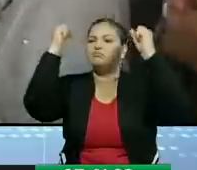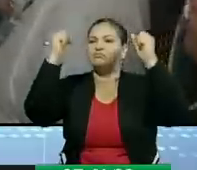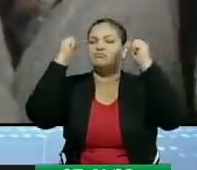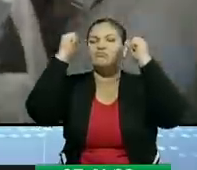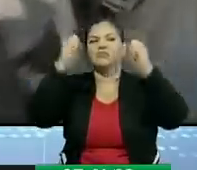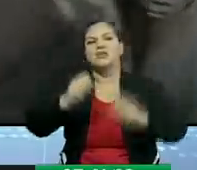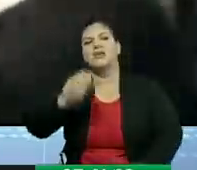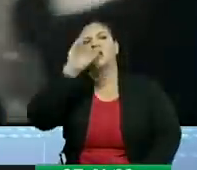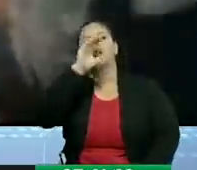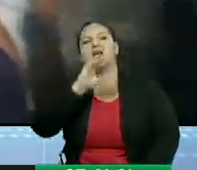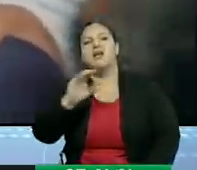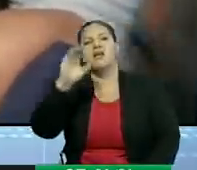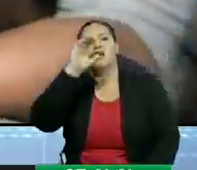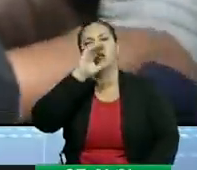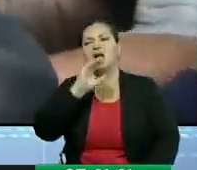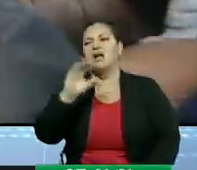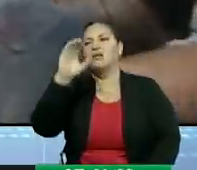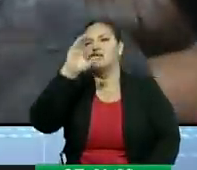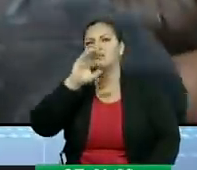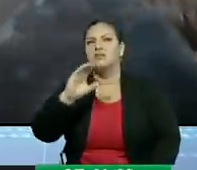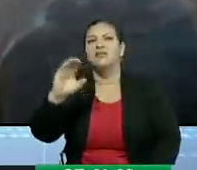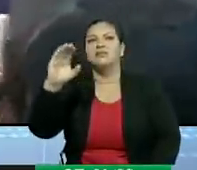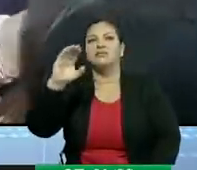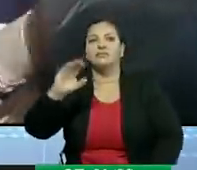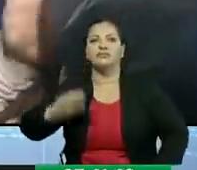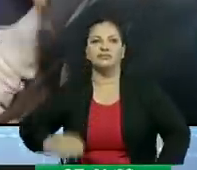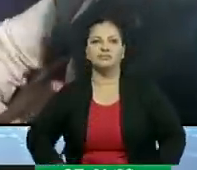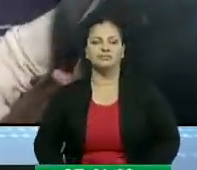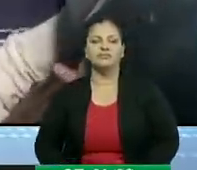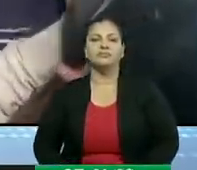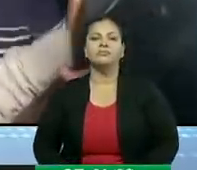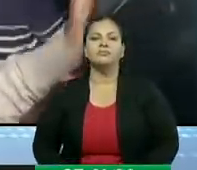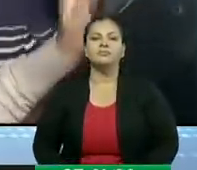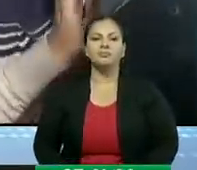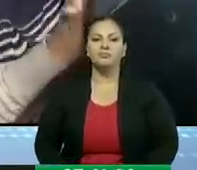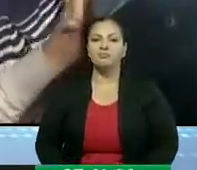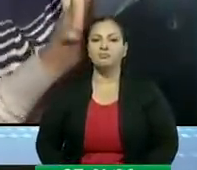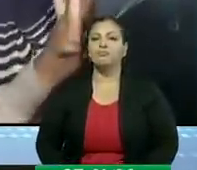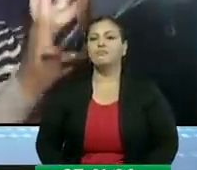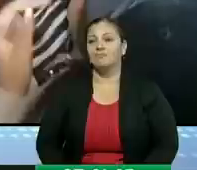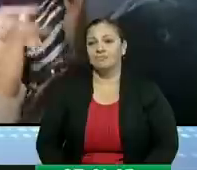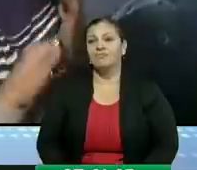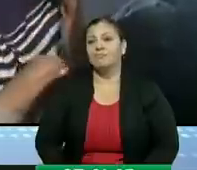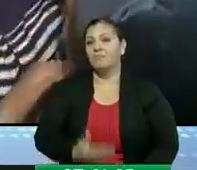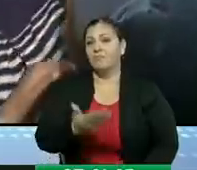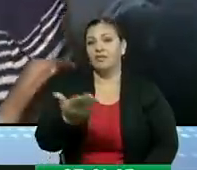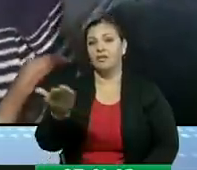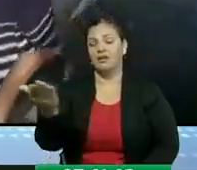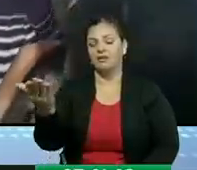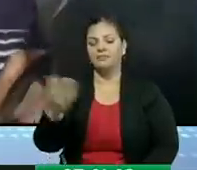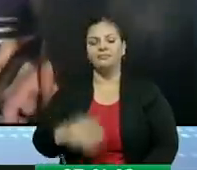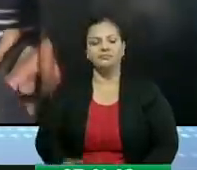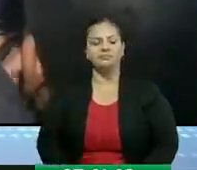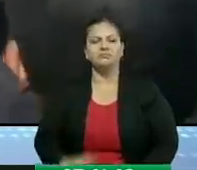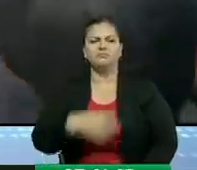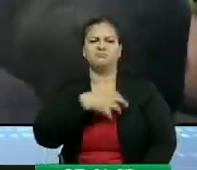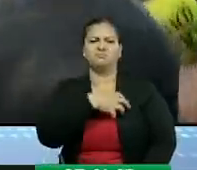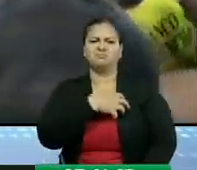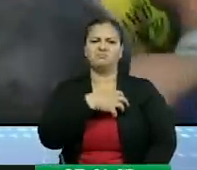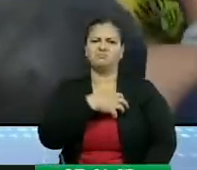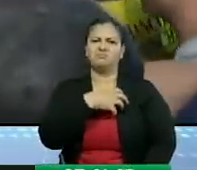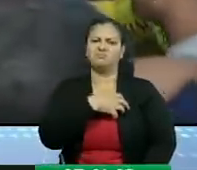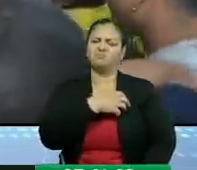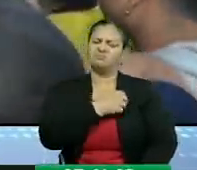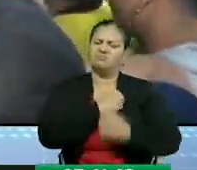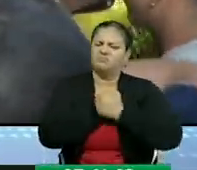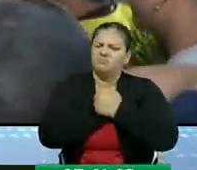propósito nosotros decíamos dentro de los informativos, que prácticamente manifestaban, ¿no?, que dejarán la vida por el equipo,